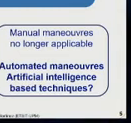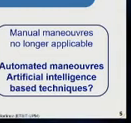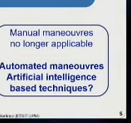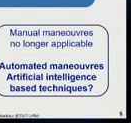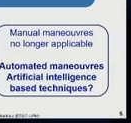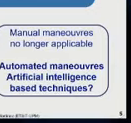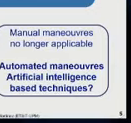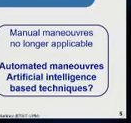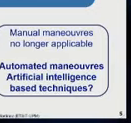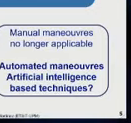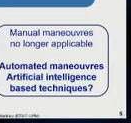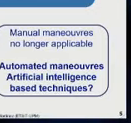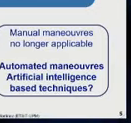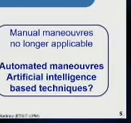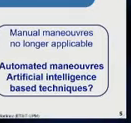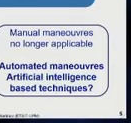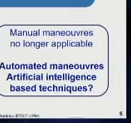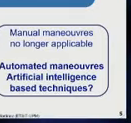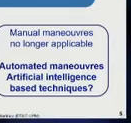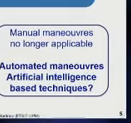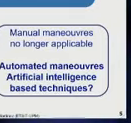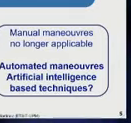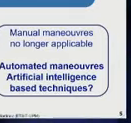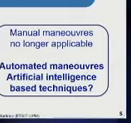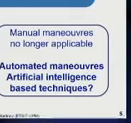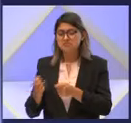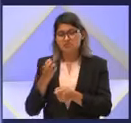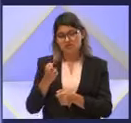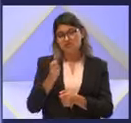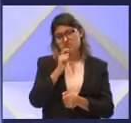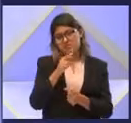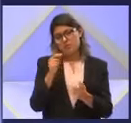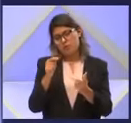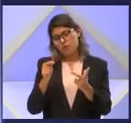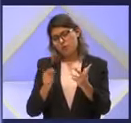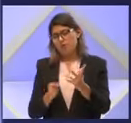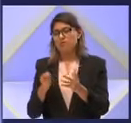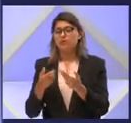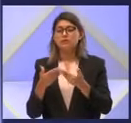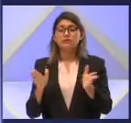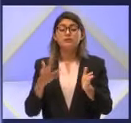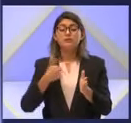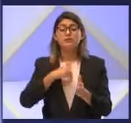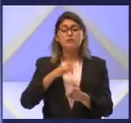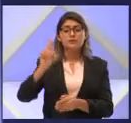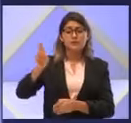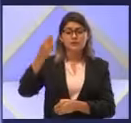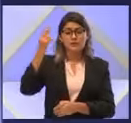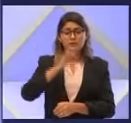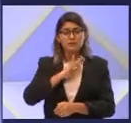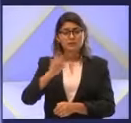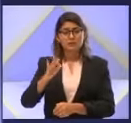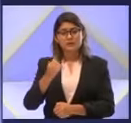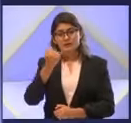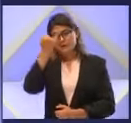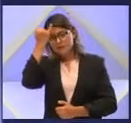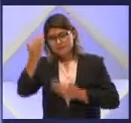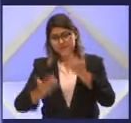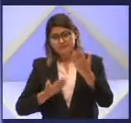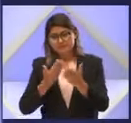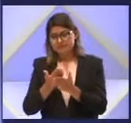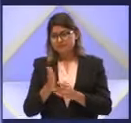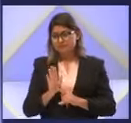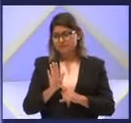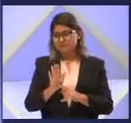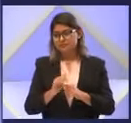tipo de eventos creo que esto es otro otro punto abierto y en el que las universidades podemos tener podemos a poner nuestro nuestro granito de